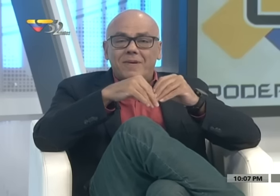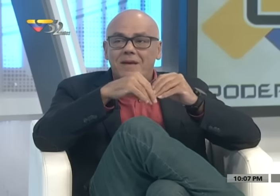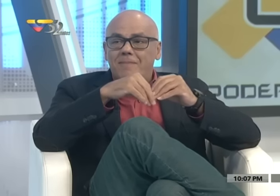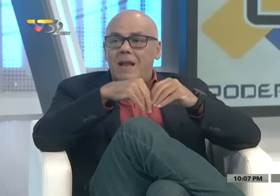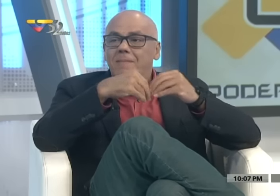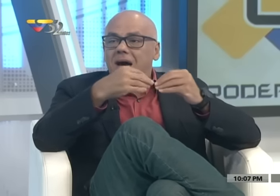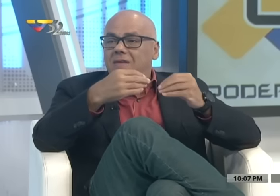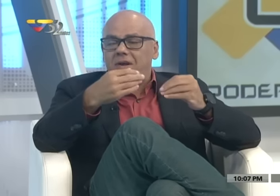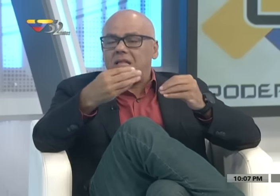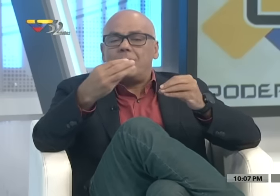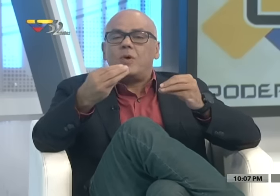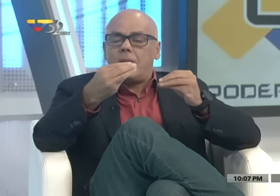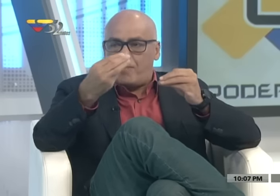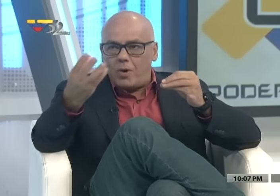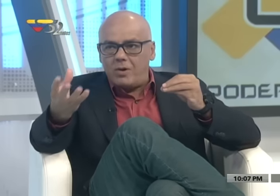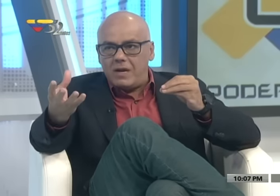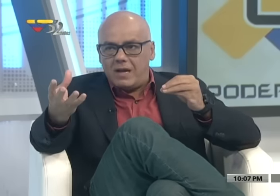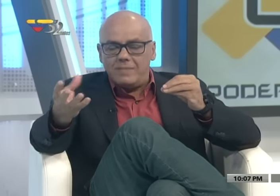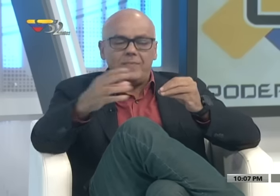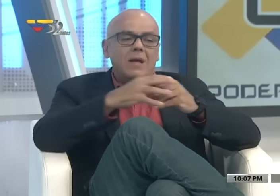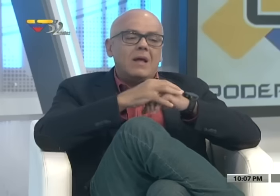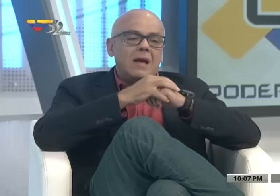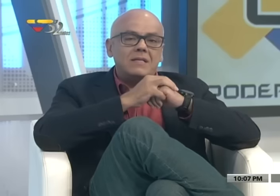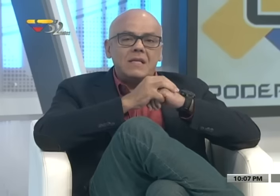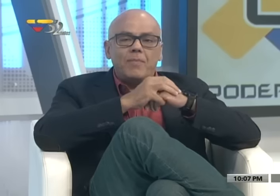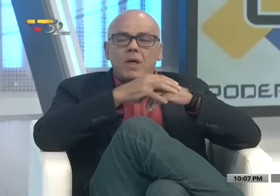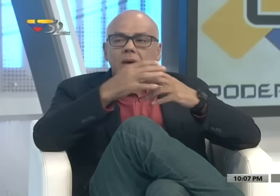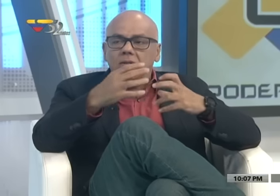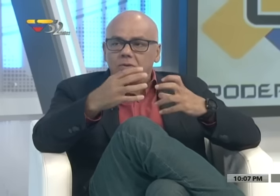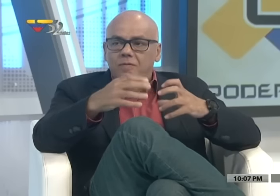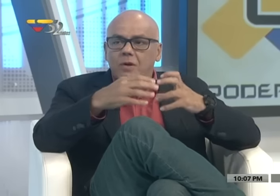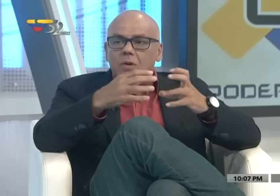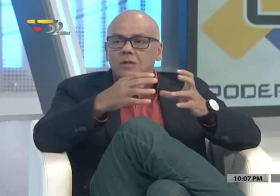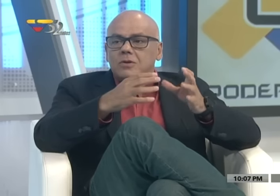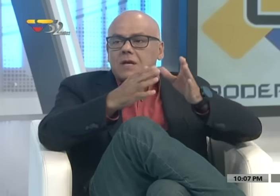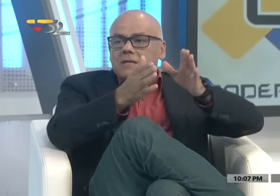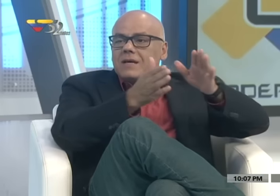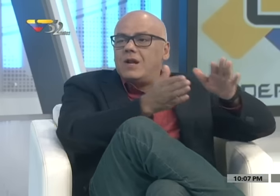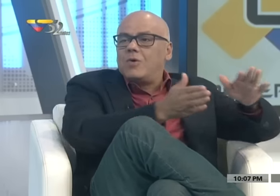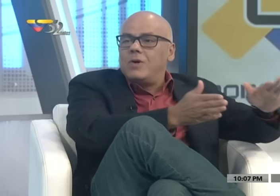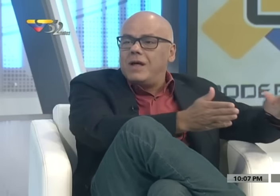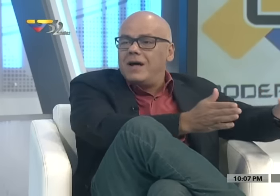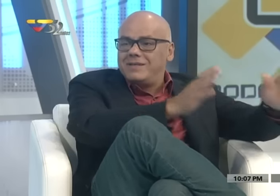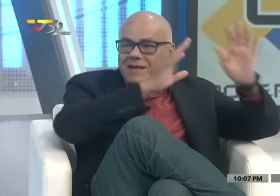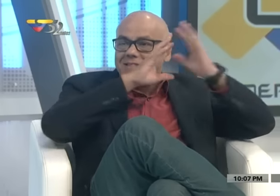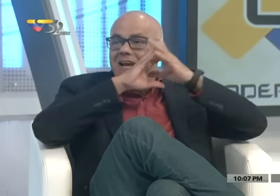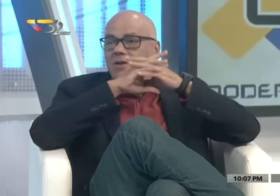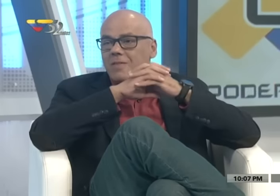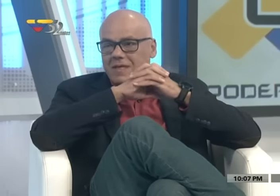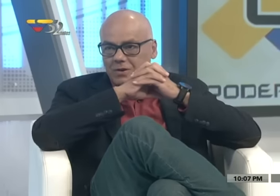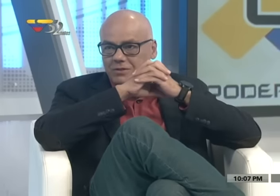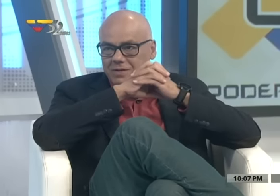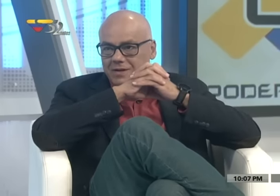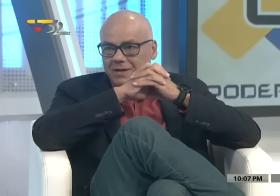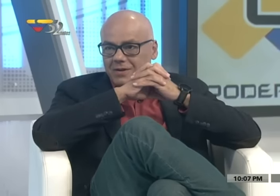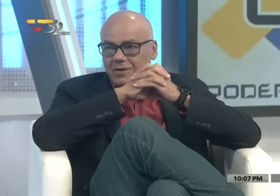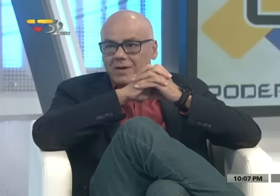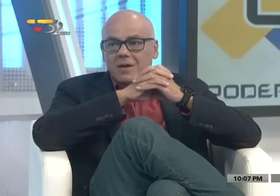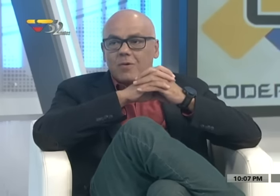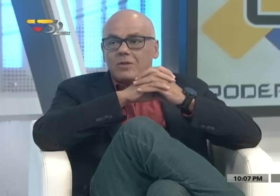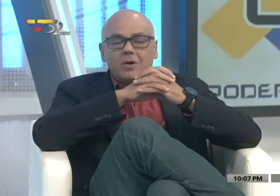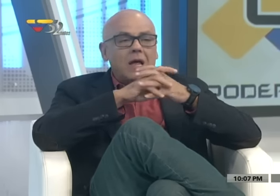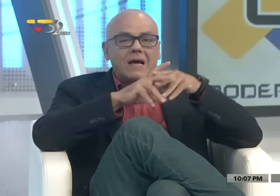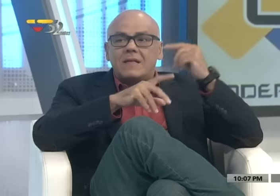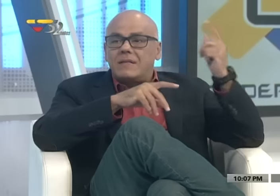Además palmaria flagrante porque por lo general este tipo de eventos fraudulentos se hacen en la oscuridad entre gallos y medianoche